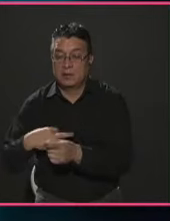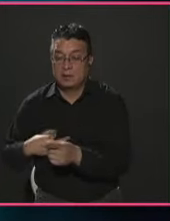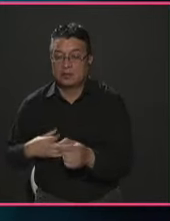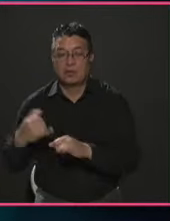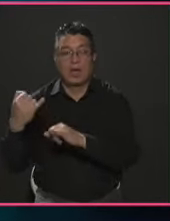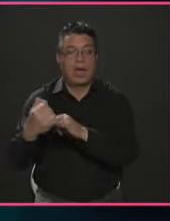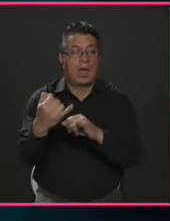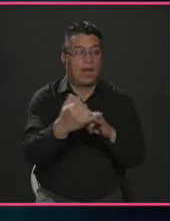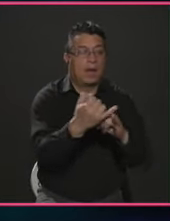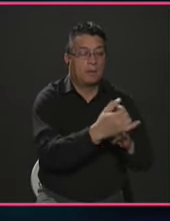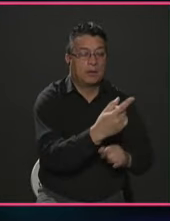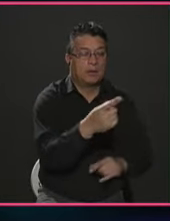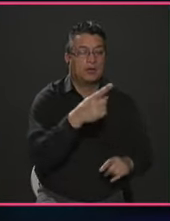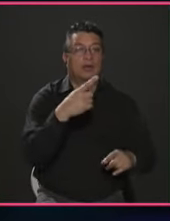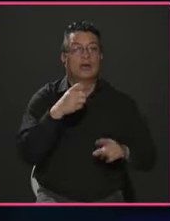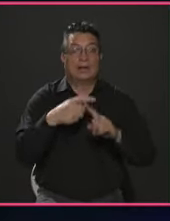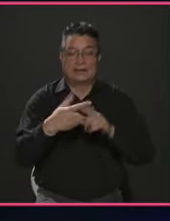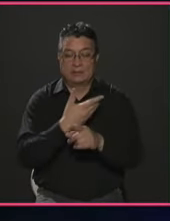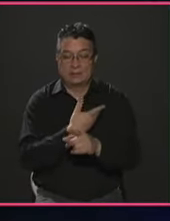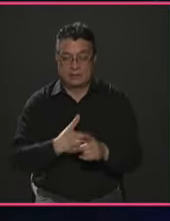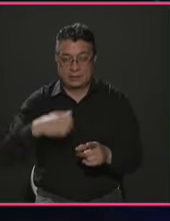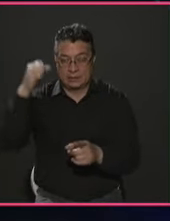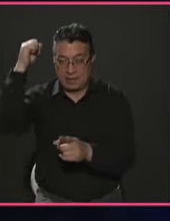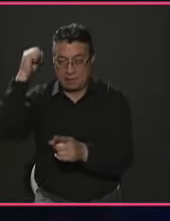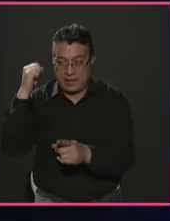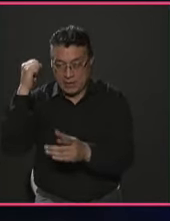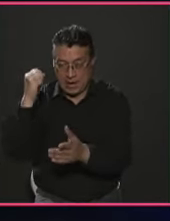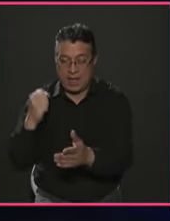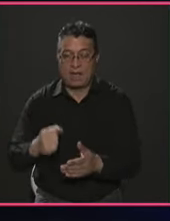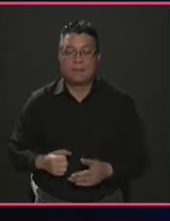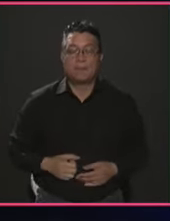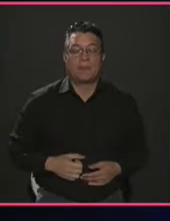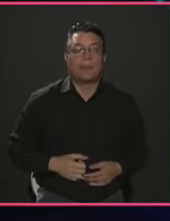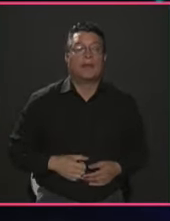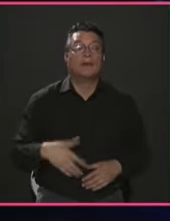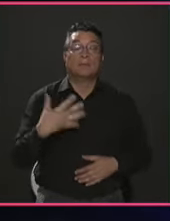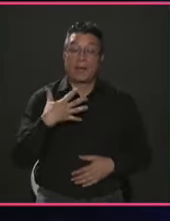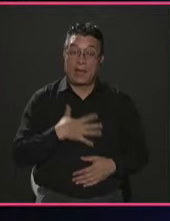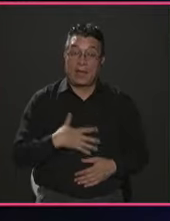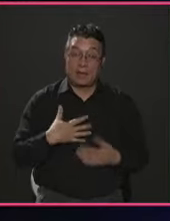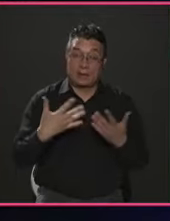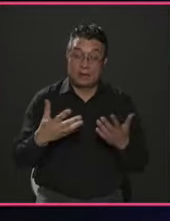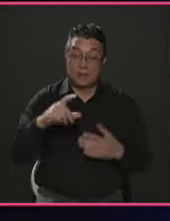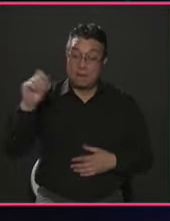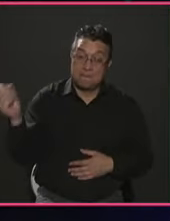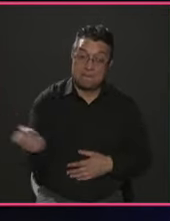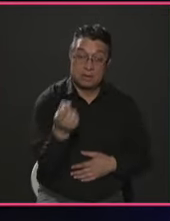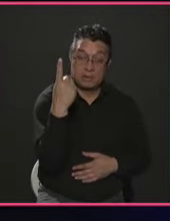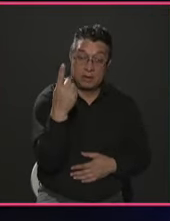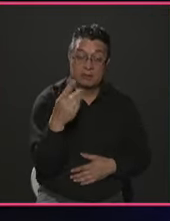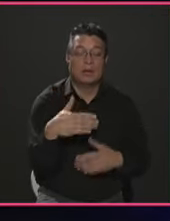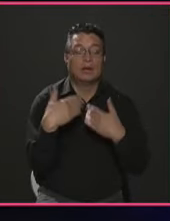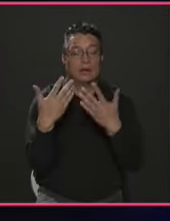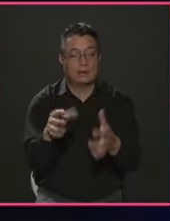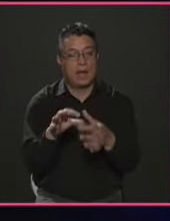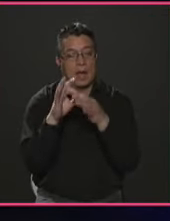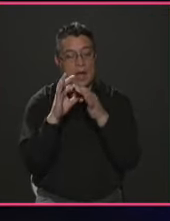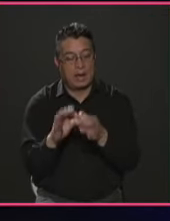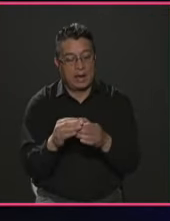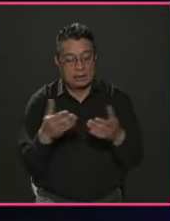amigos expresidente Piñera quiero en primer lugar agradecer